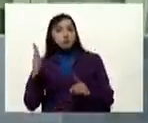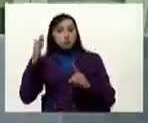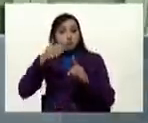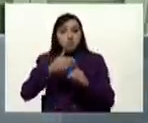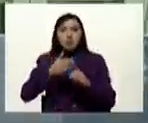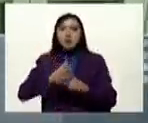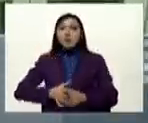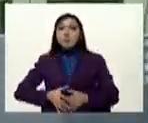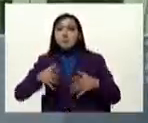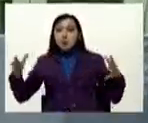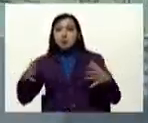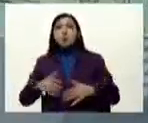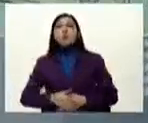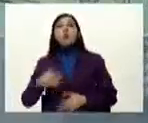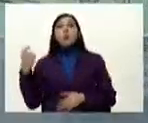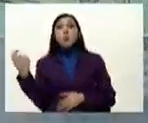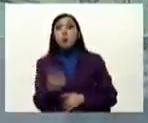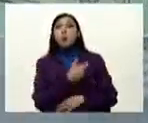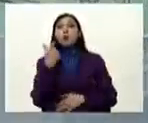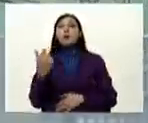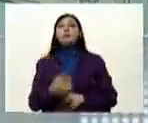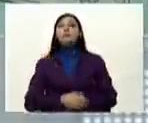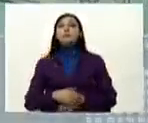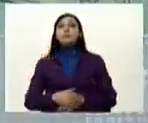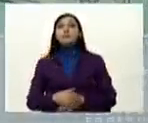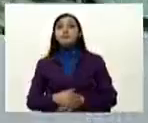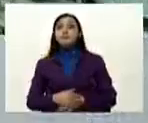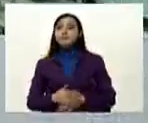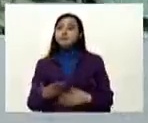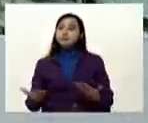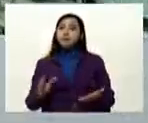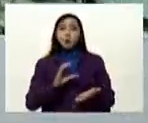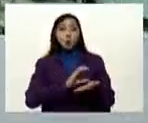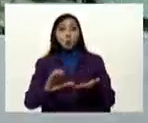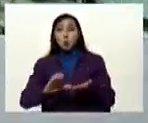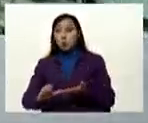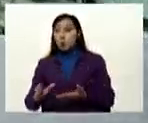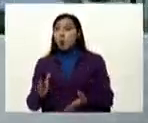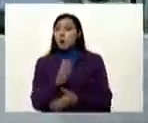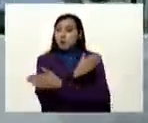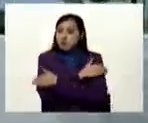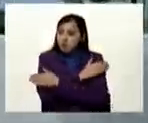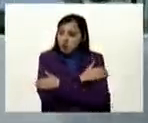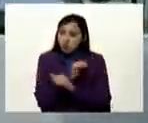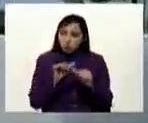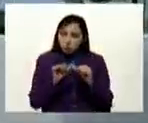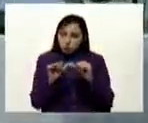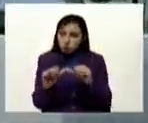meta mayor a buscar. Y con estas inversiones, felicito que estas inversiones sigan